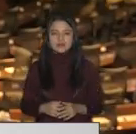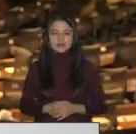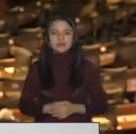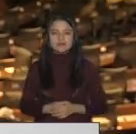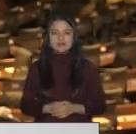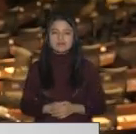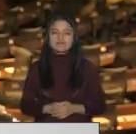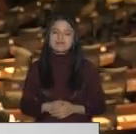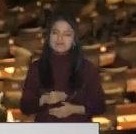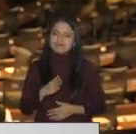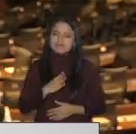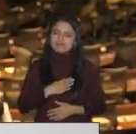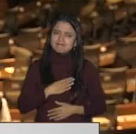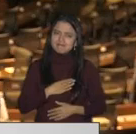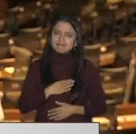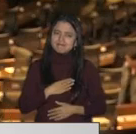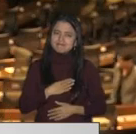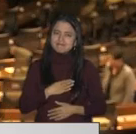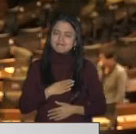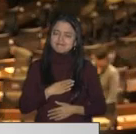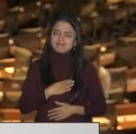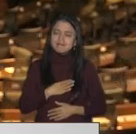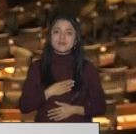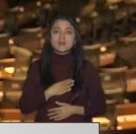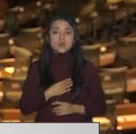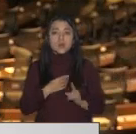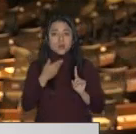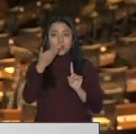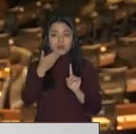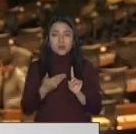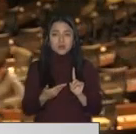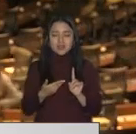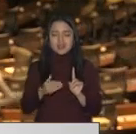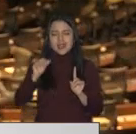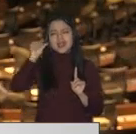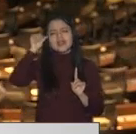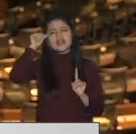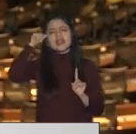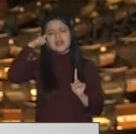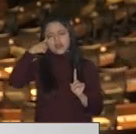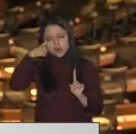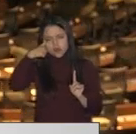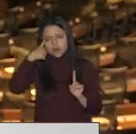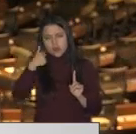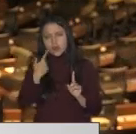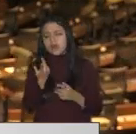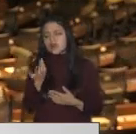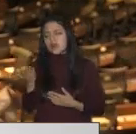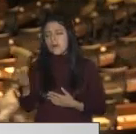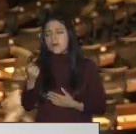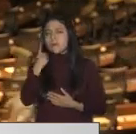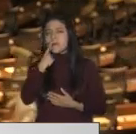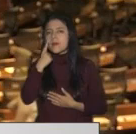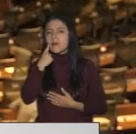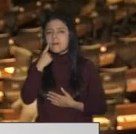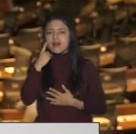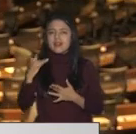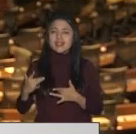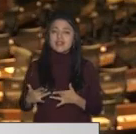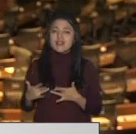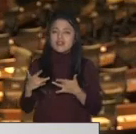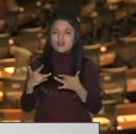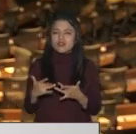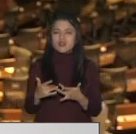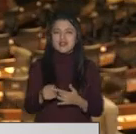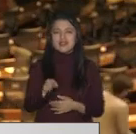Un sentido momento también se vivió cuando Lina Botero recordó ese instante cuando su padre anunció que donaría